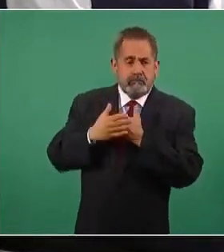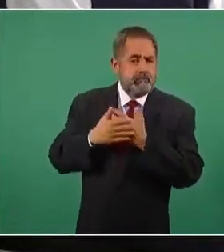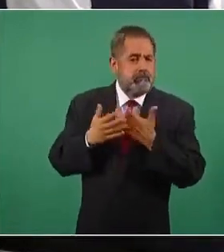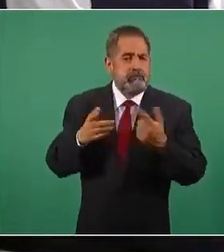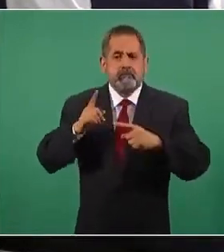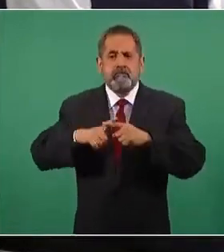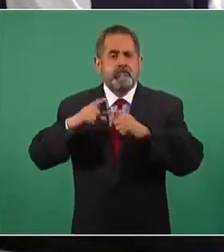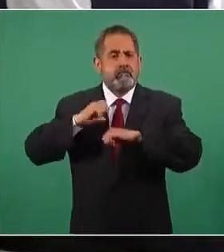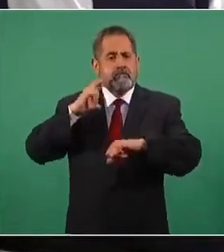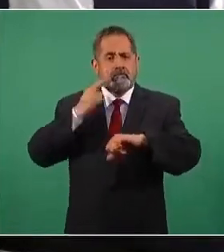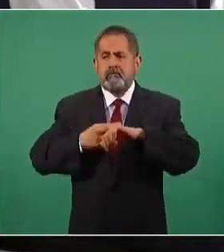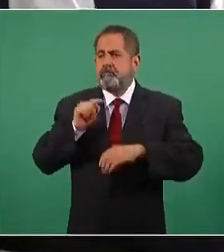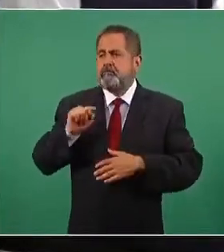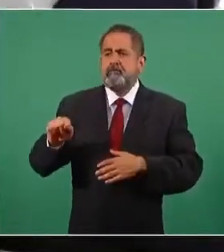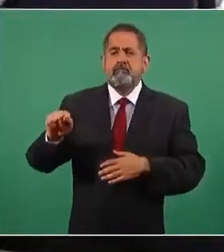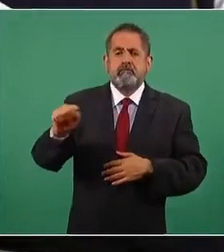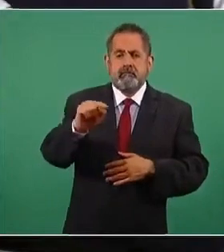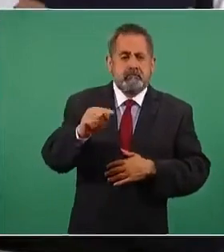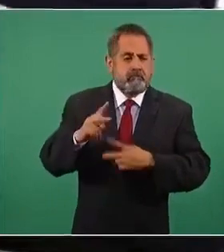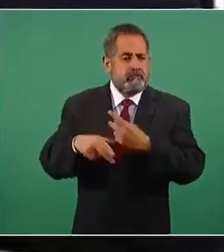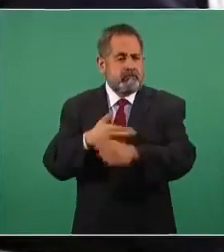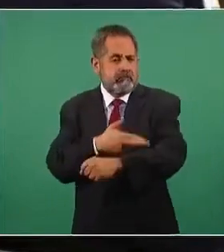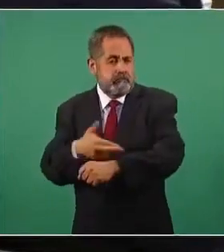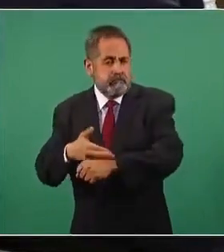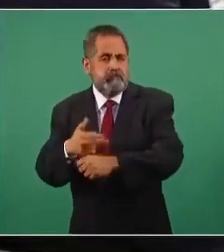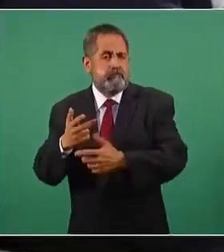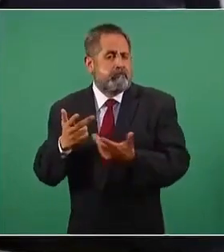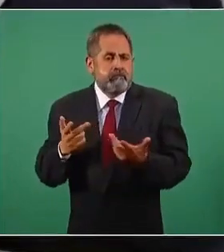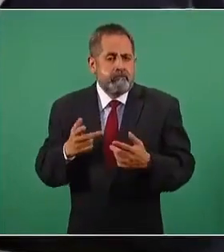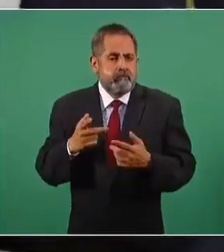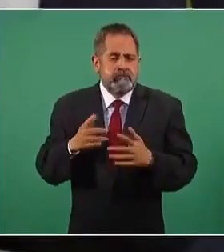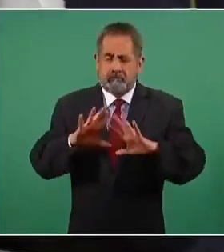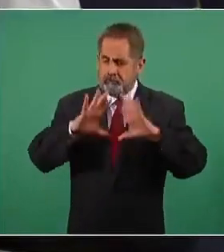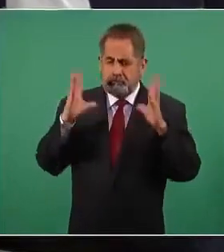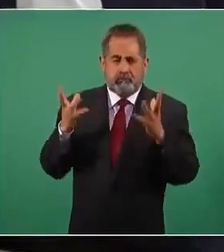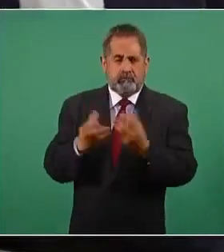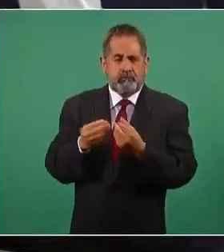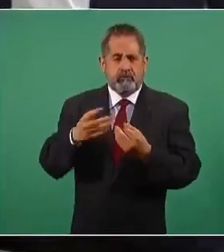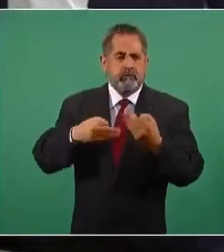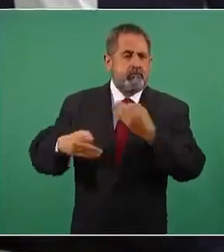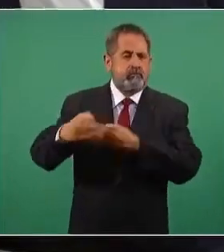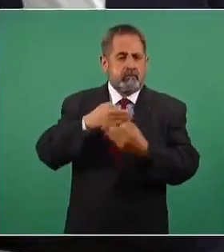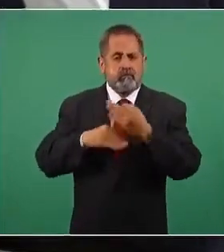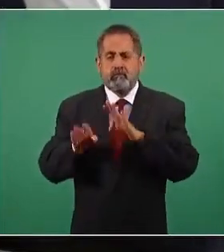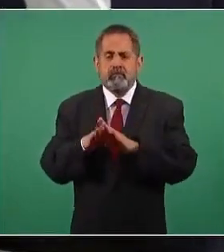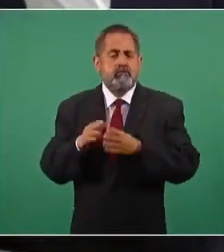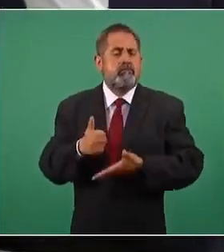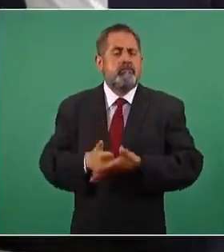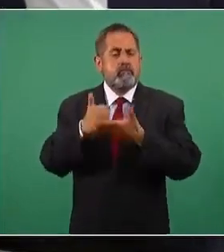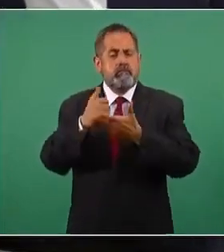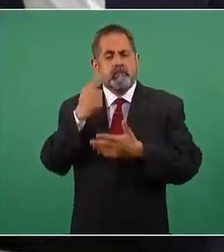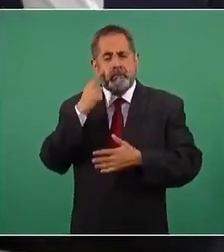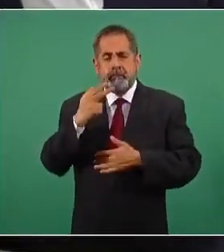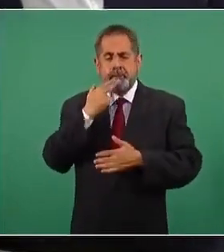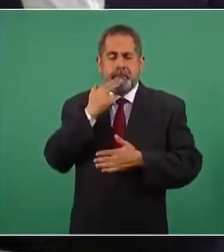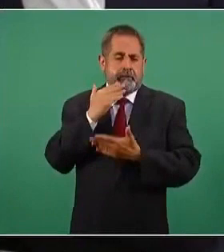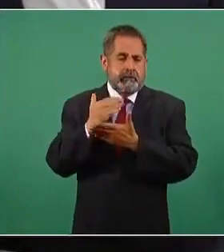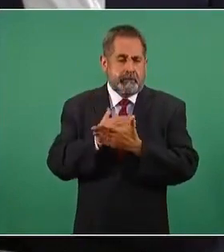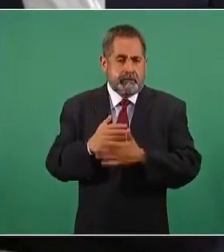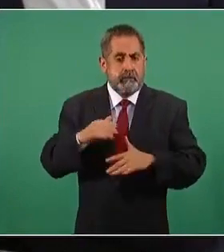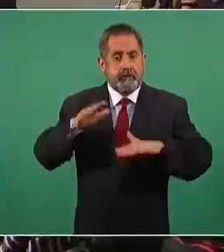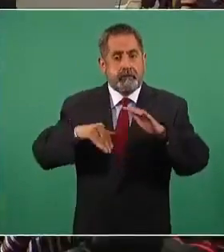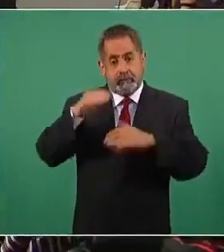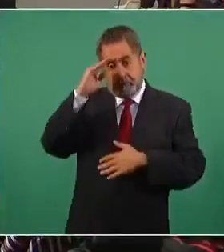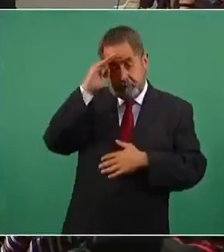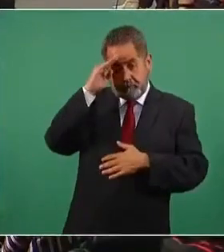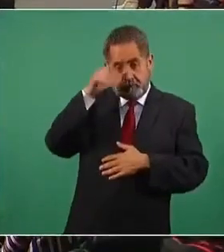actores principales de las acciones a seguir y, por supuesto, de qué manera todos en la sociedad vamos a contribuir, porque a veces se piensa, señor